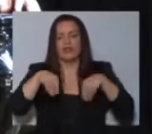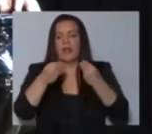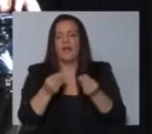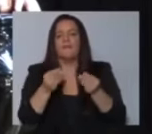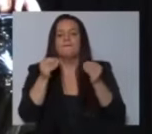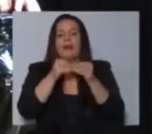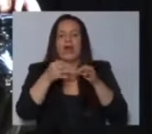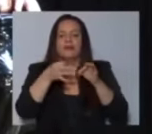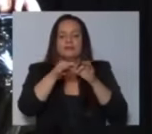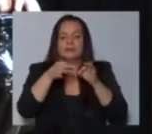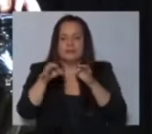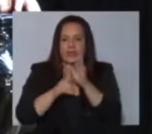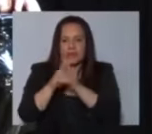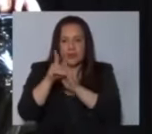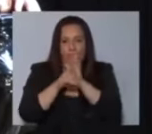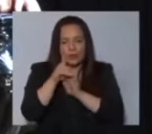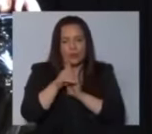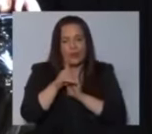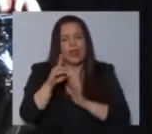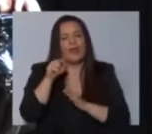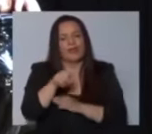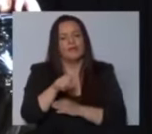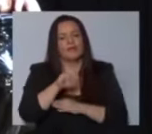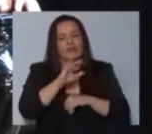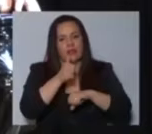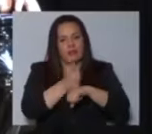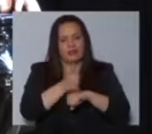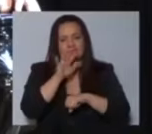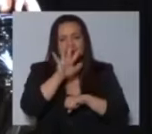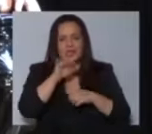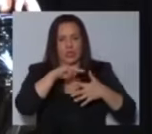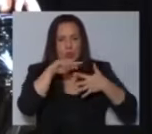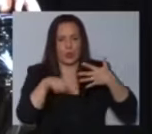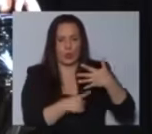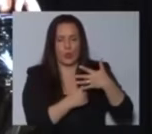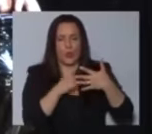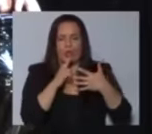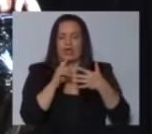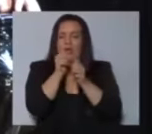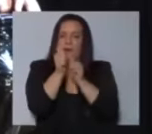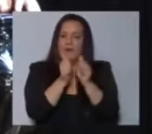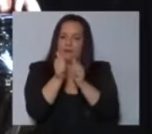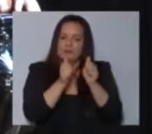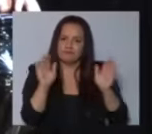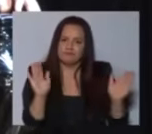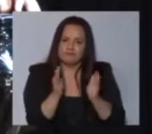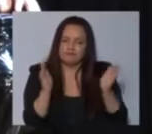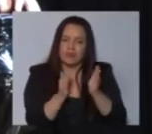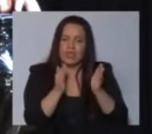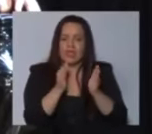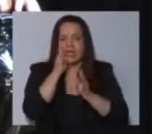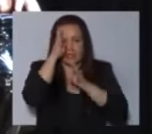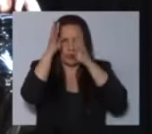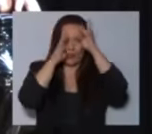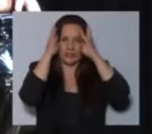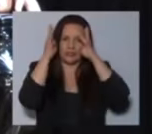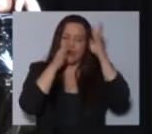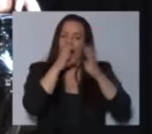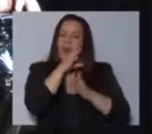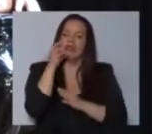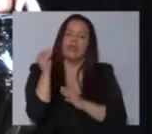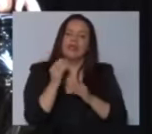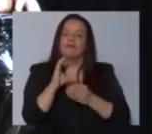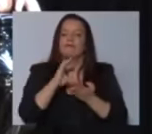regionales mediante el establecimiento de al menos 5 conglomerados que potencien la competitividad, la innovación y la inversión